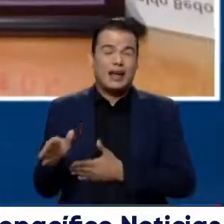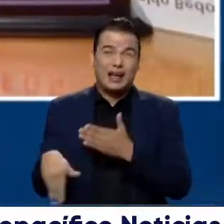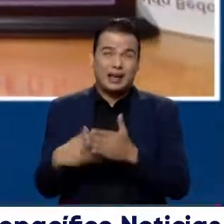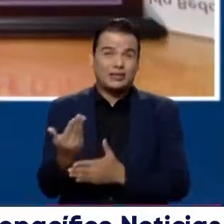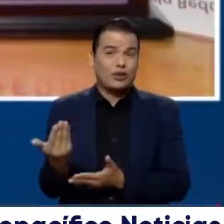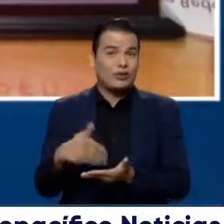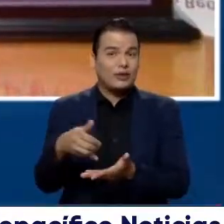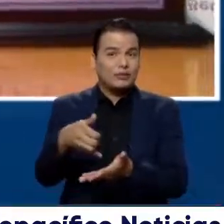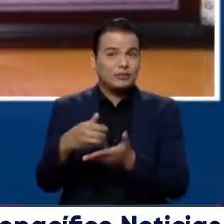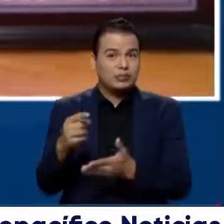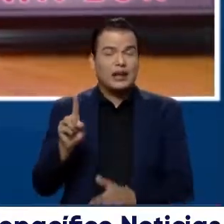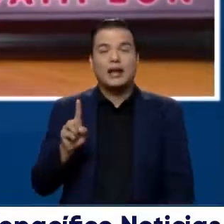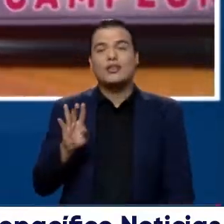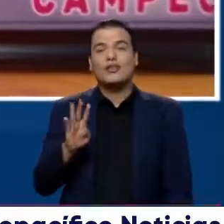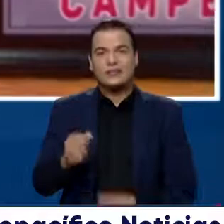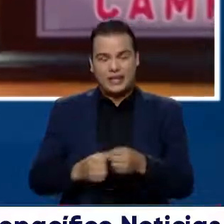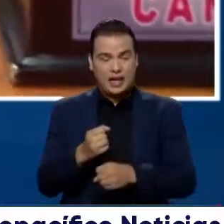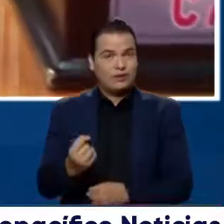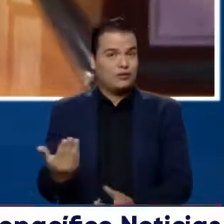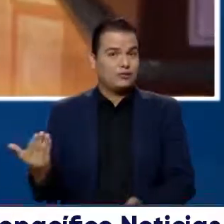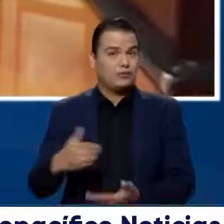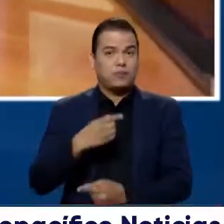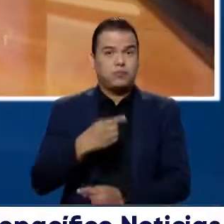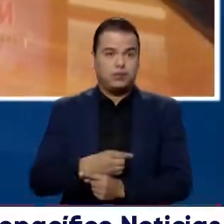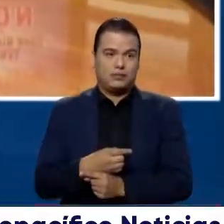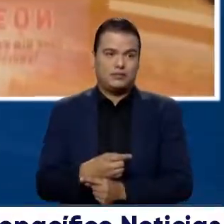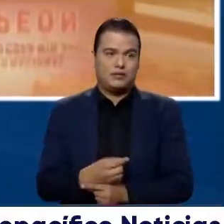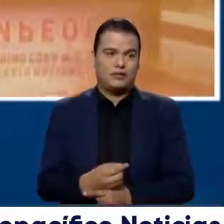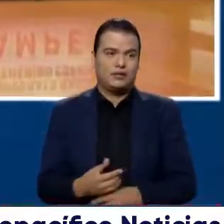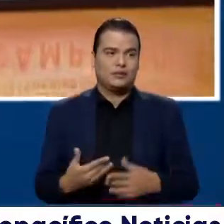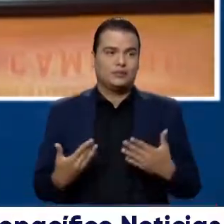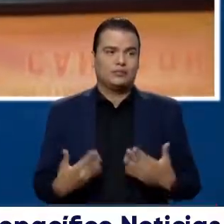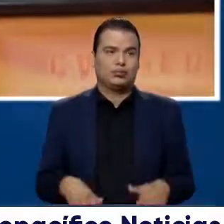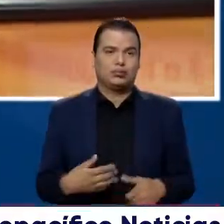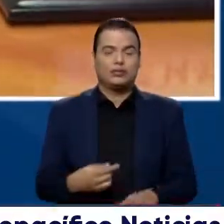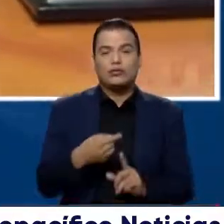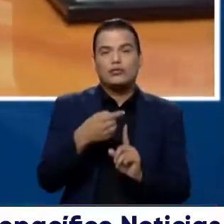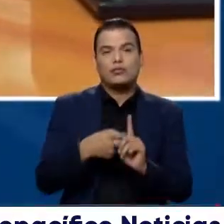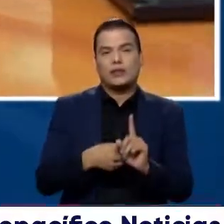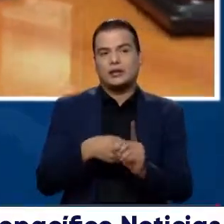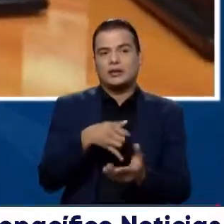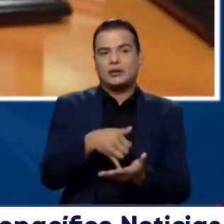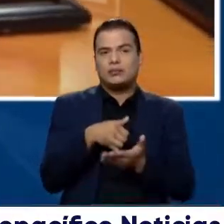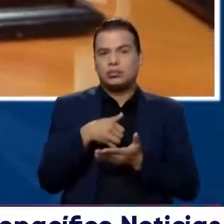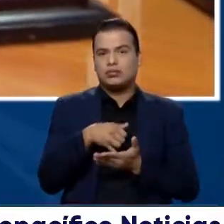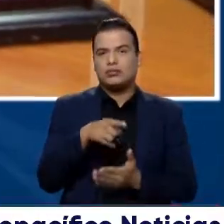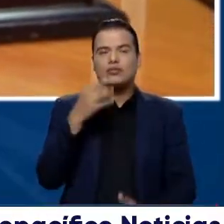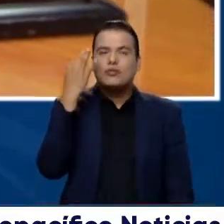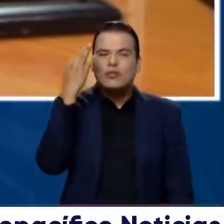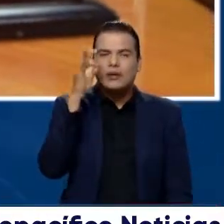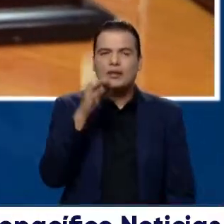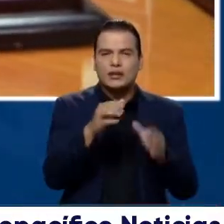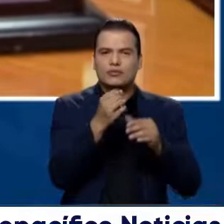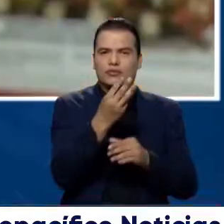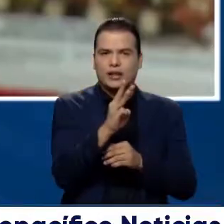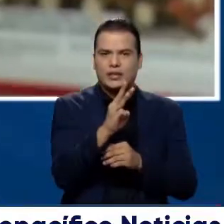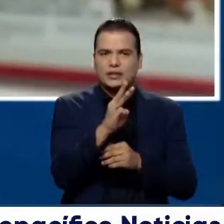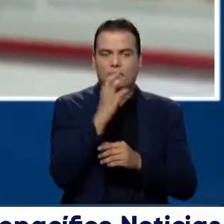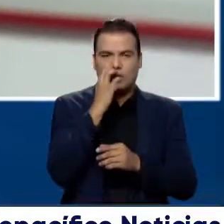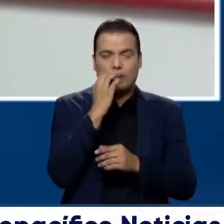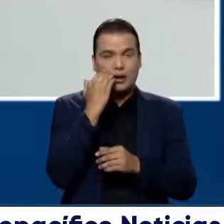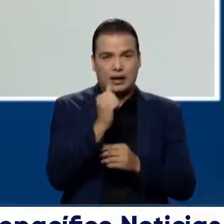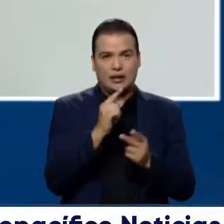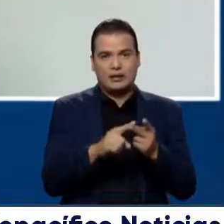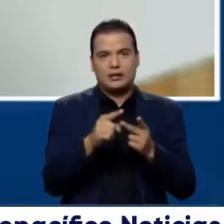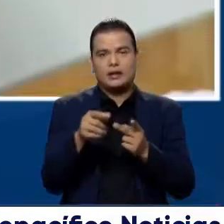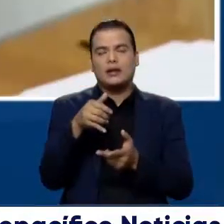los sub-17 pero también te decía la gente que en menos de 30 días hemos traído un título 'un en palmira sub 13 femenino 1 y va que en ibagué su